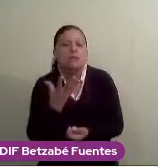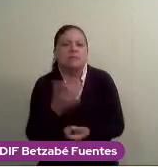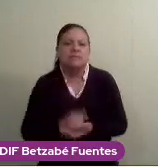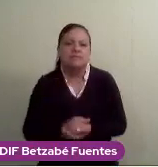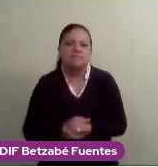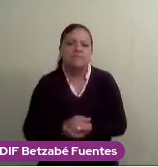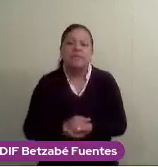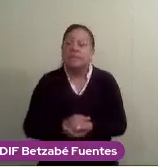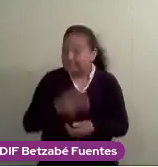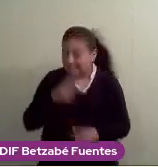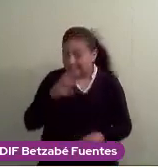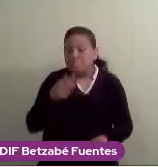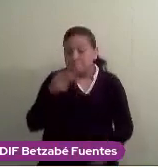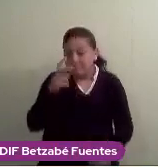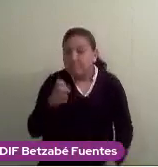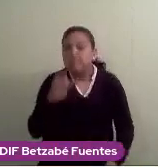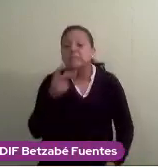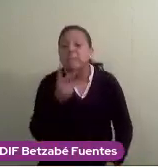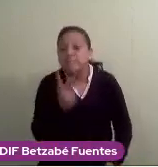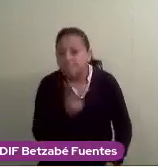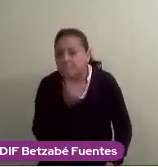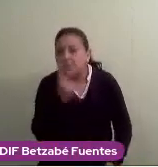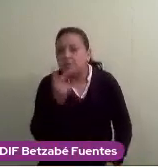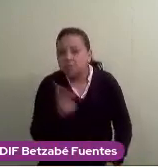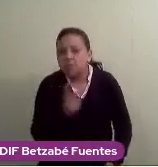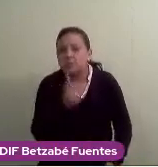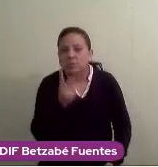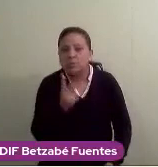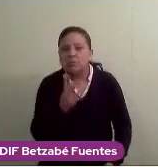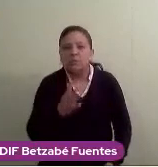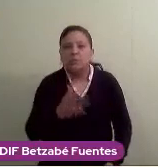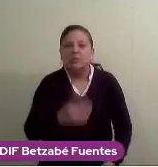Es muy buena la pregunta, ¿no?